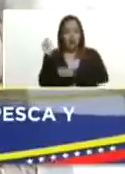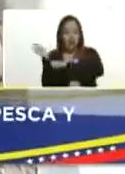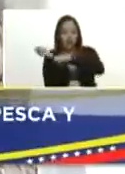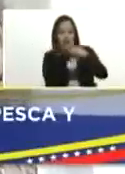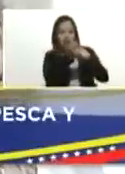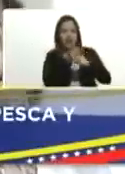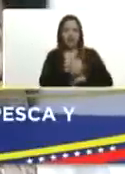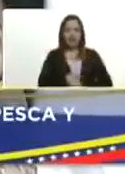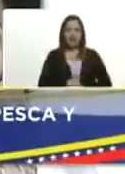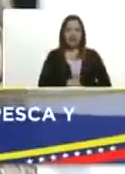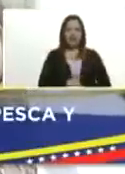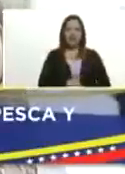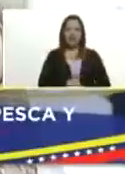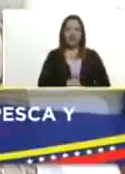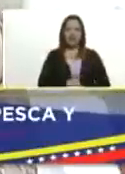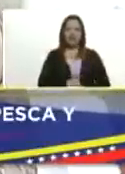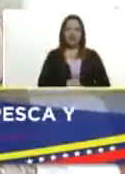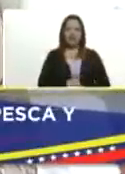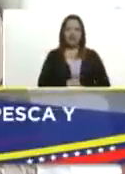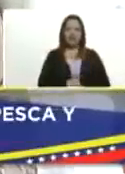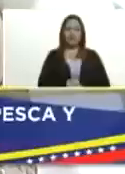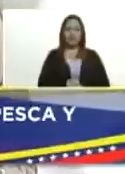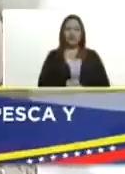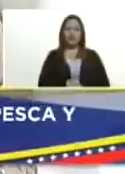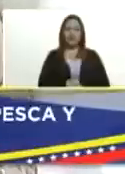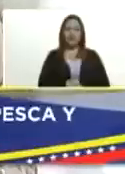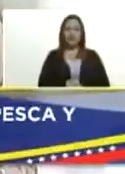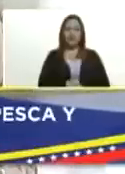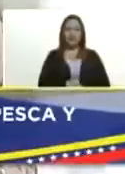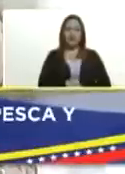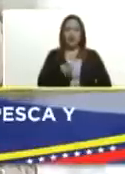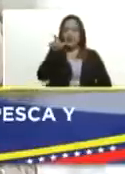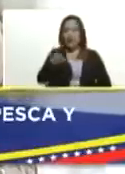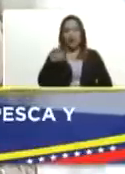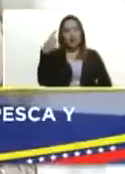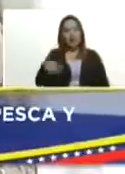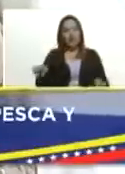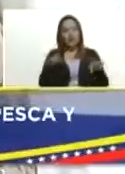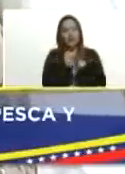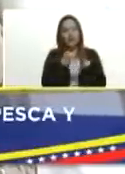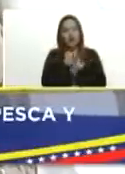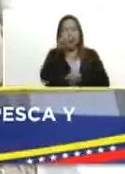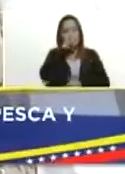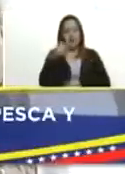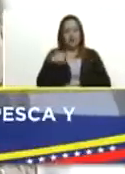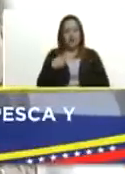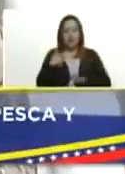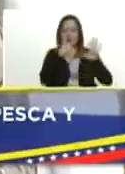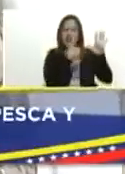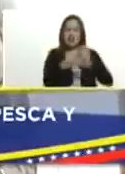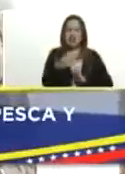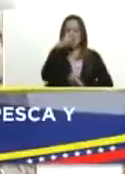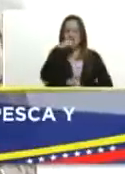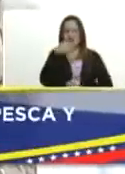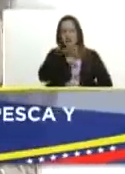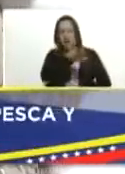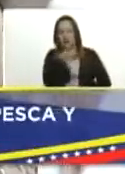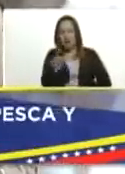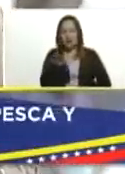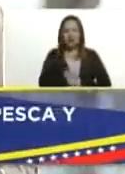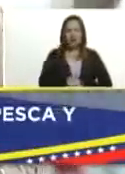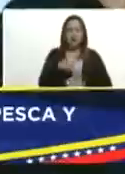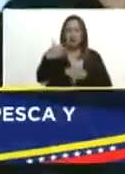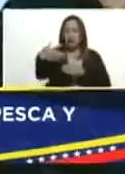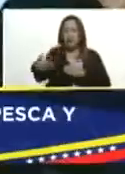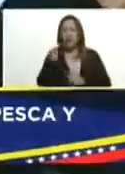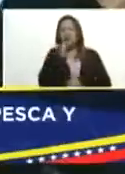Tiburcio, muchacho. Tiburcio está como yo, sesentón ya. ¿Ah? Tiburcio está sesentón. ¿Quién